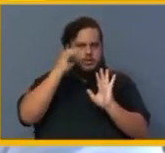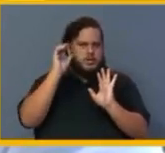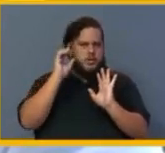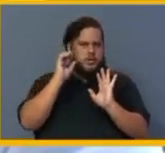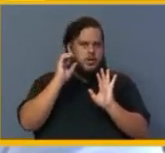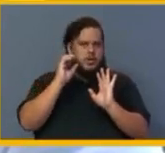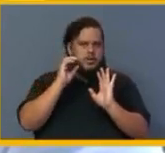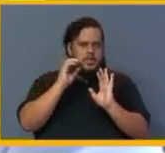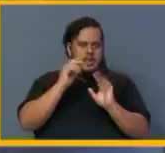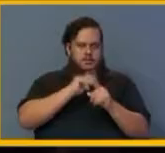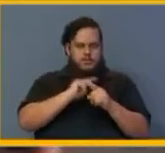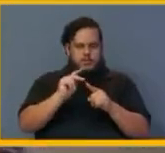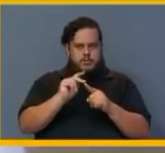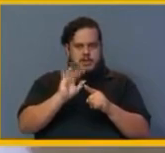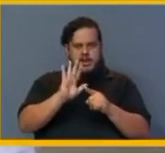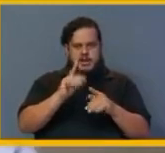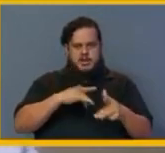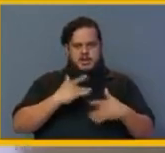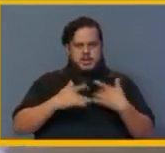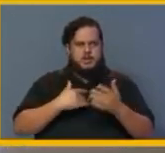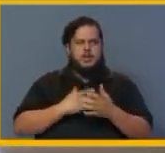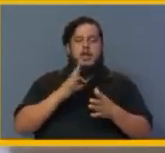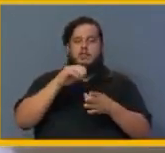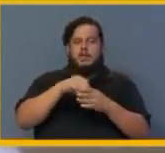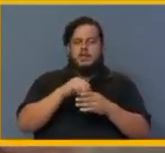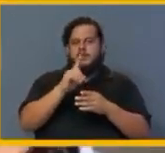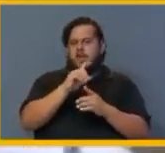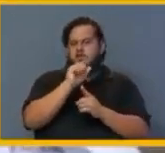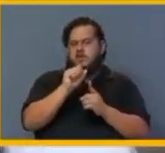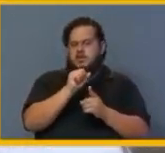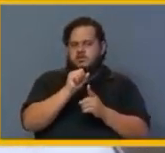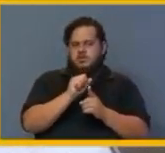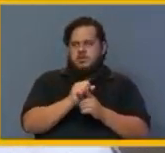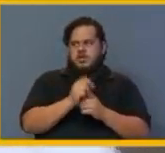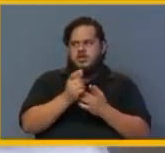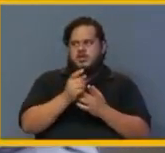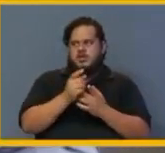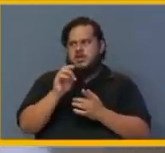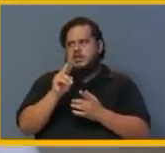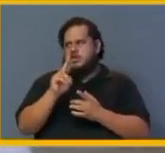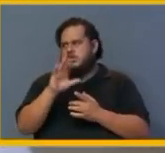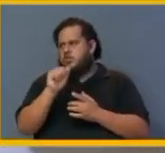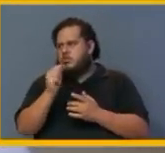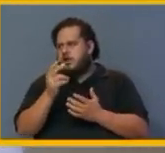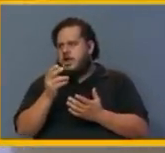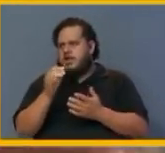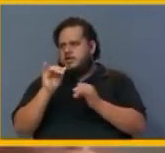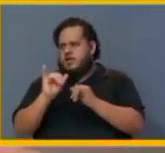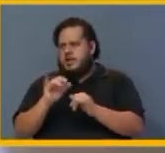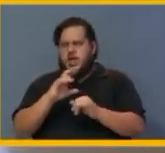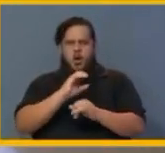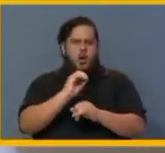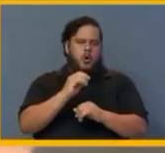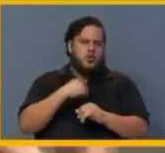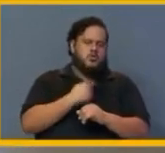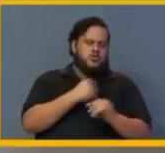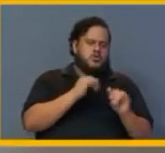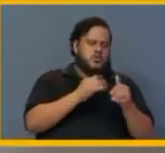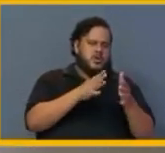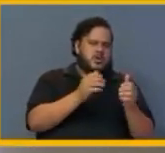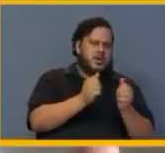profesional en ese sentido. Meterse en un supuesto de que si el Tuca estuviera aquí o si nuestros jugadores estuvieran con tal, pues yo siento que